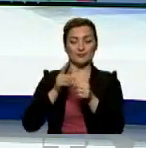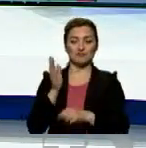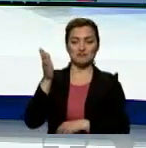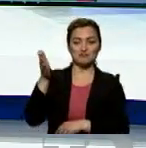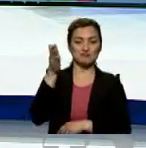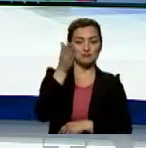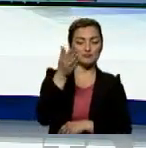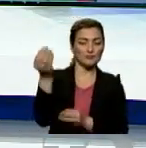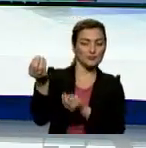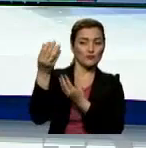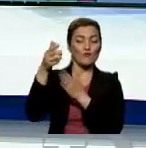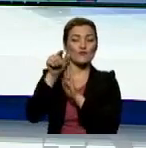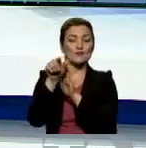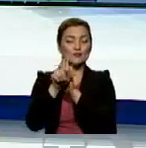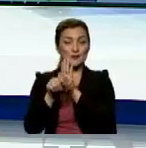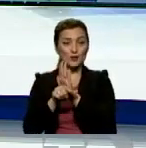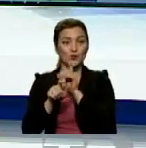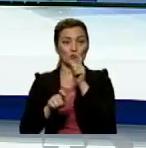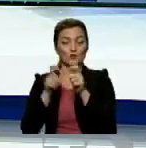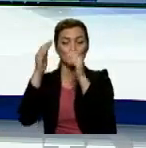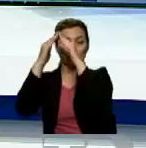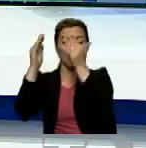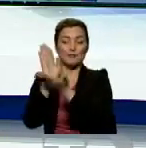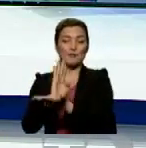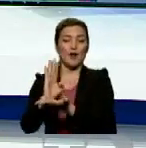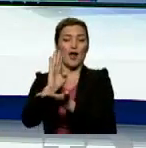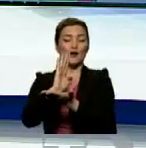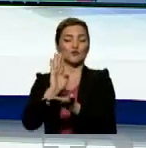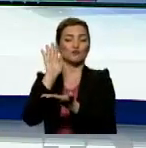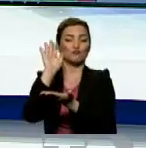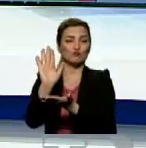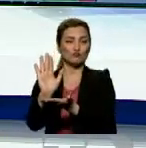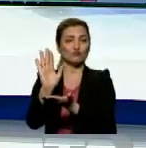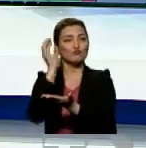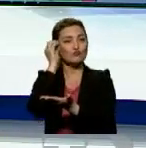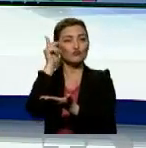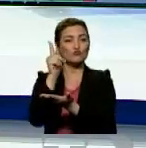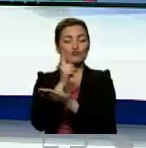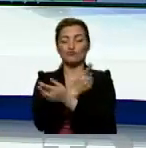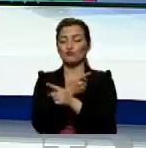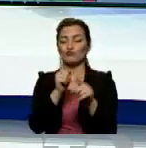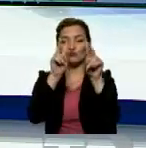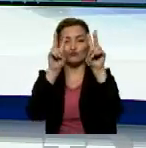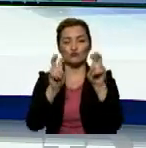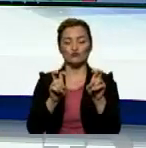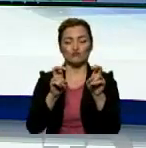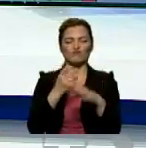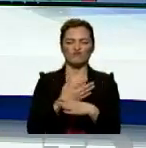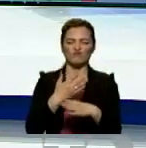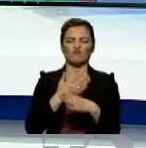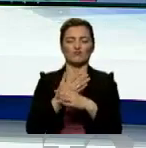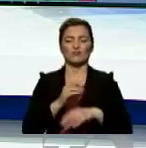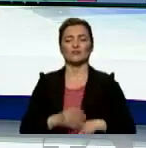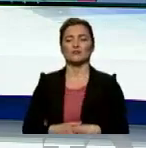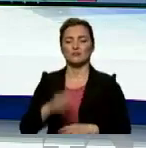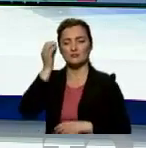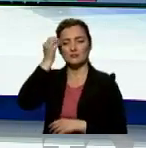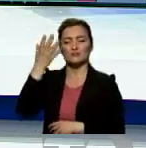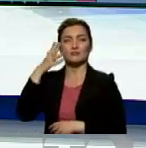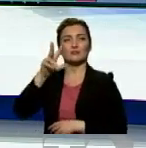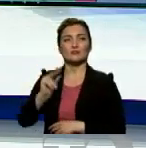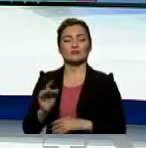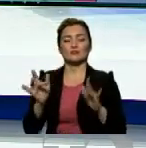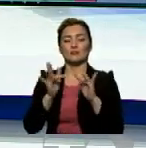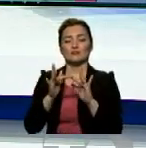para contarnos los detalles junto a los vecinos, las impresiones de los mismos referente a varios temas que tanto les aqueja. Y que no se olviden, Helen, que